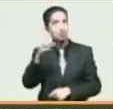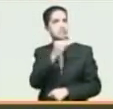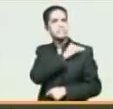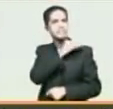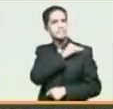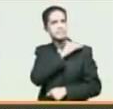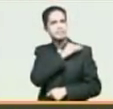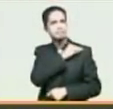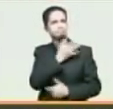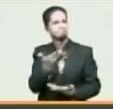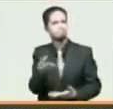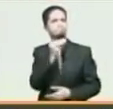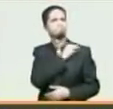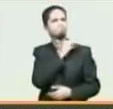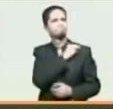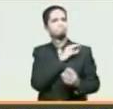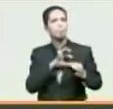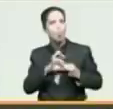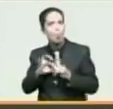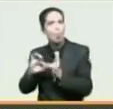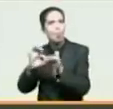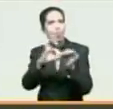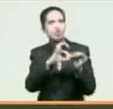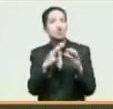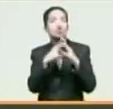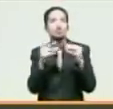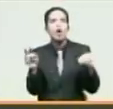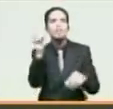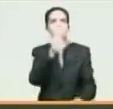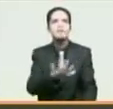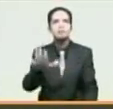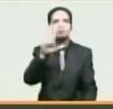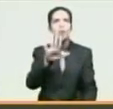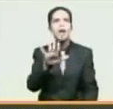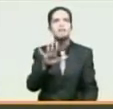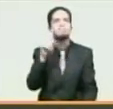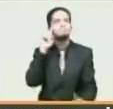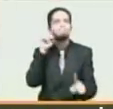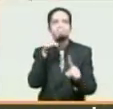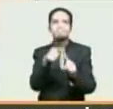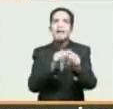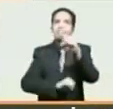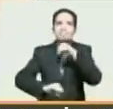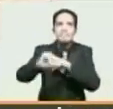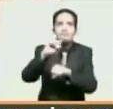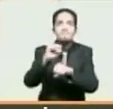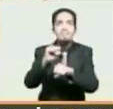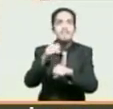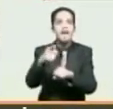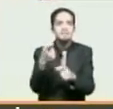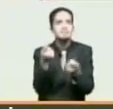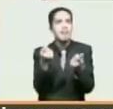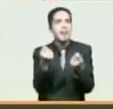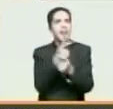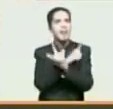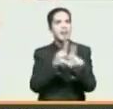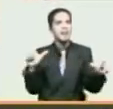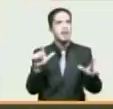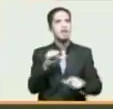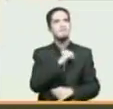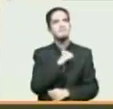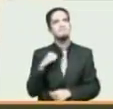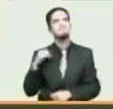llama a la unión nacional para defender la soberanía económica de Venezuela,